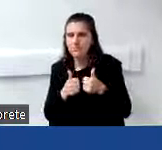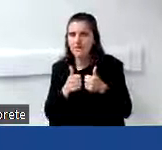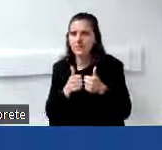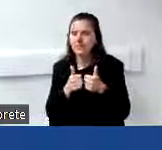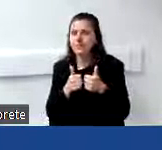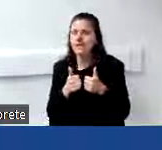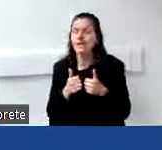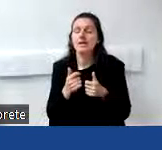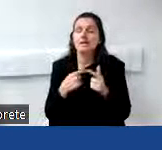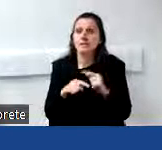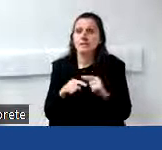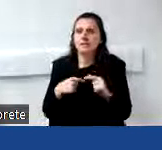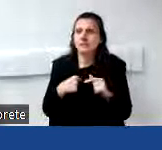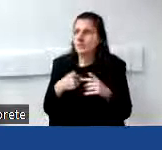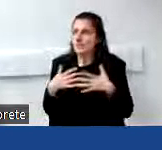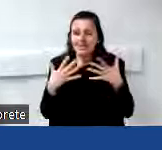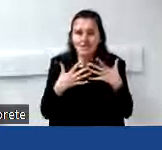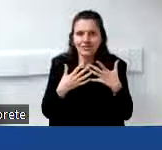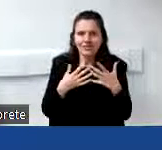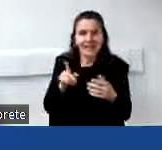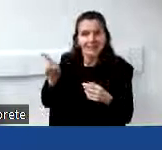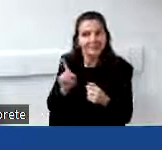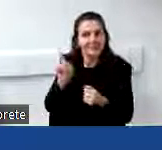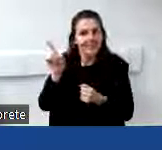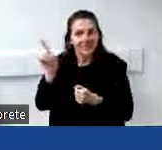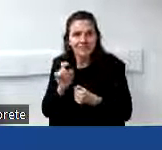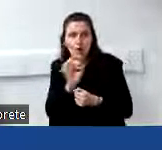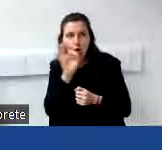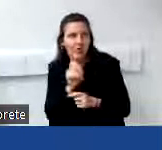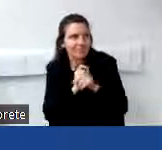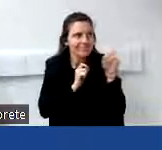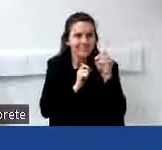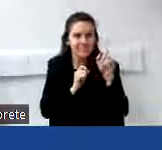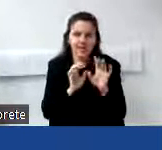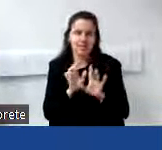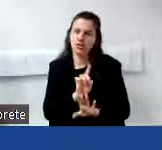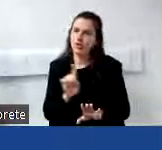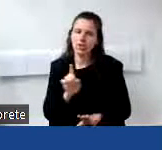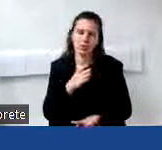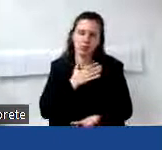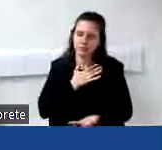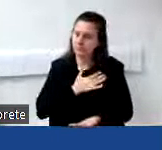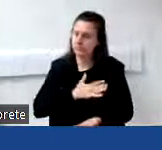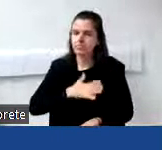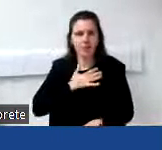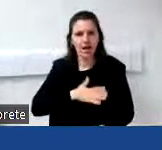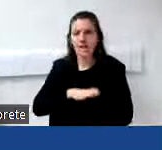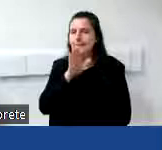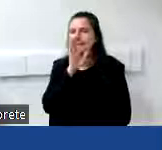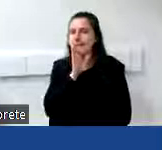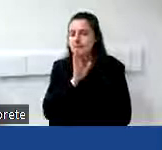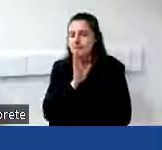quiero, y entonces empiezo a ayudarlo a elegir el pictograma. No, esperar, darle su tiempo,